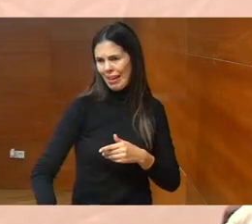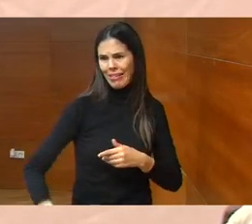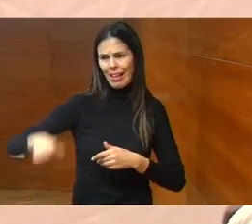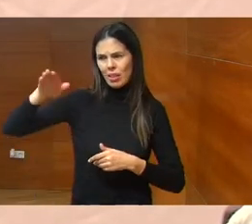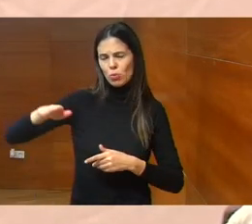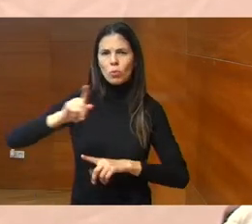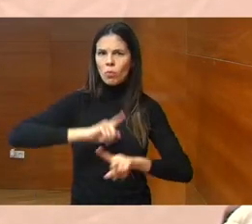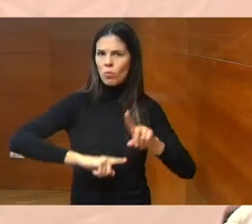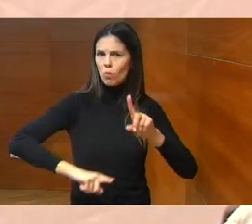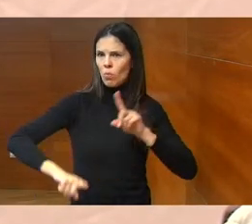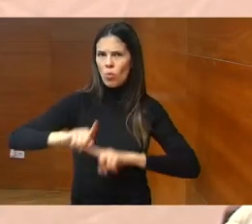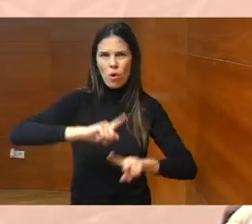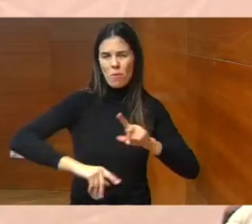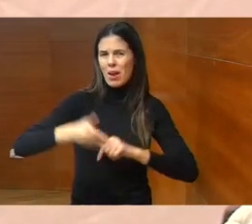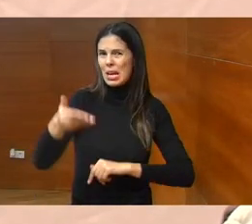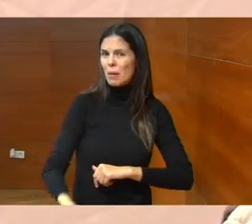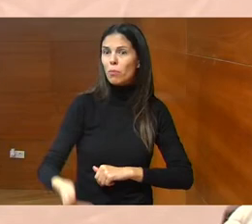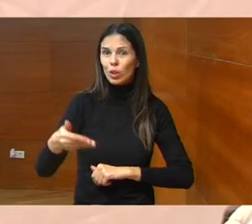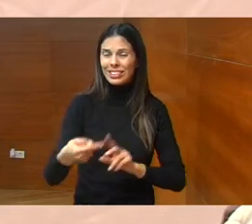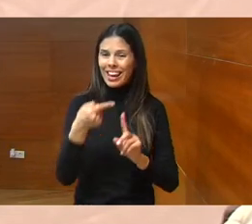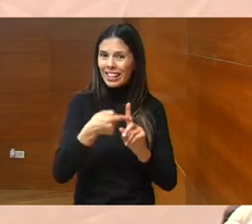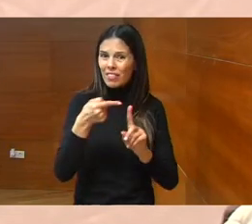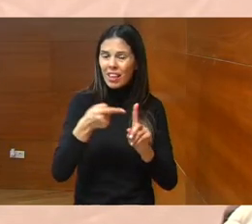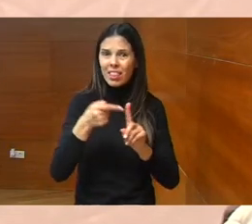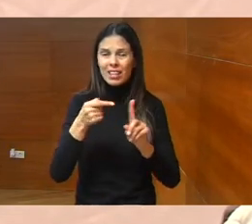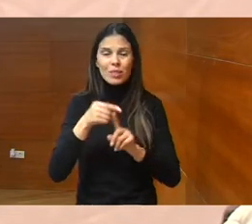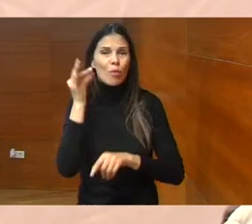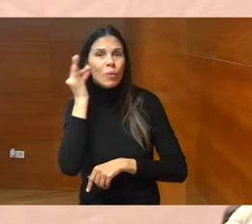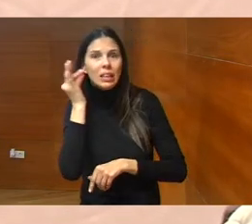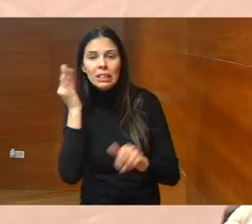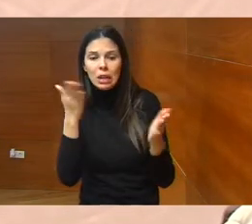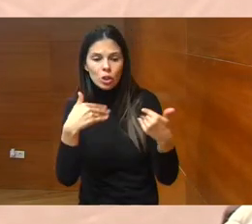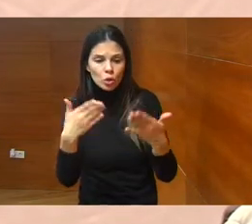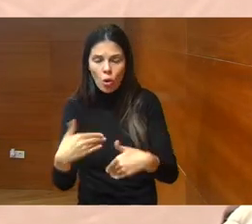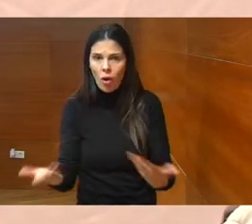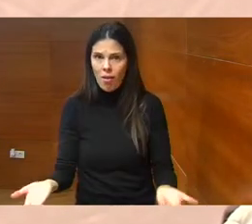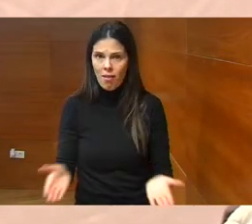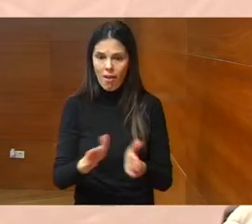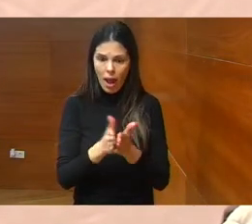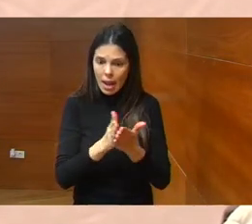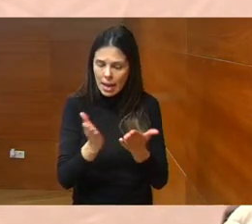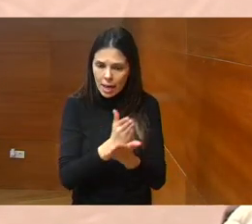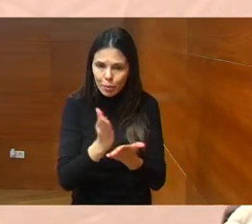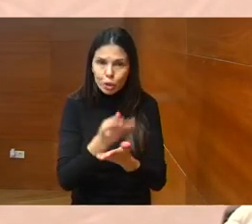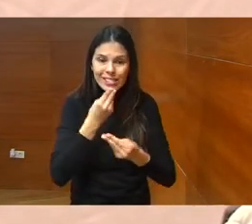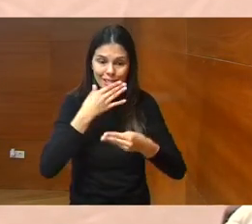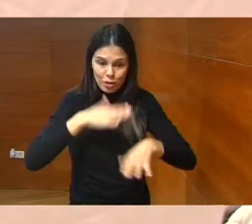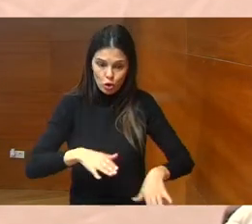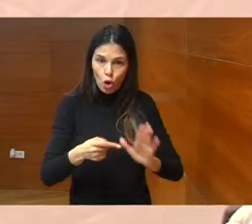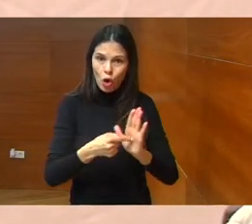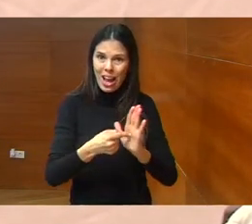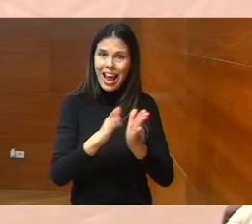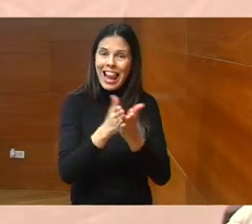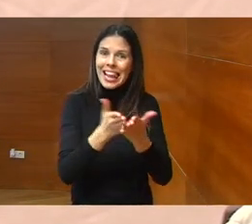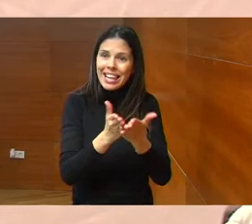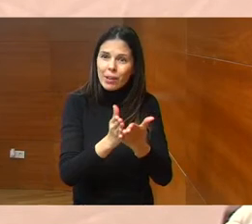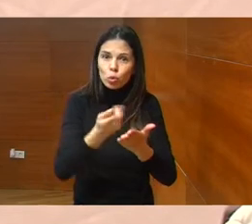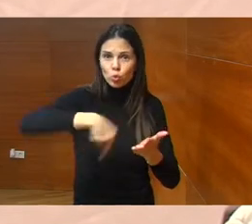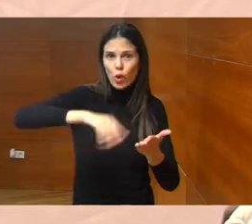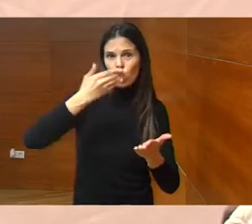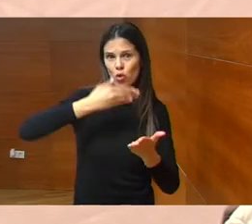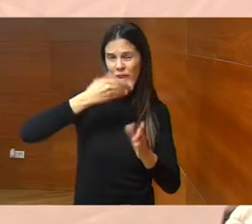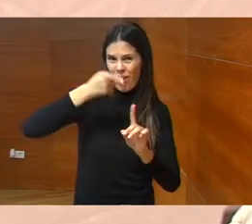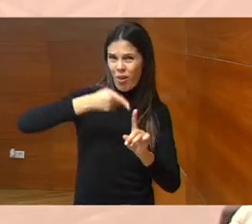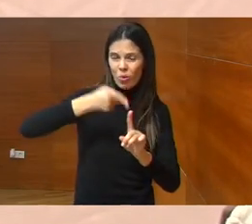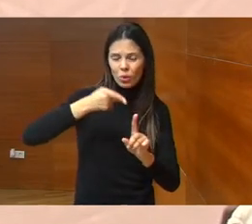de referentes femeninos que los libros de historia que se utilizan unas losas escolas